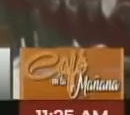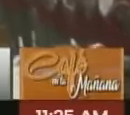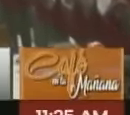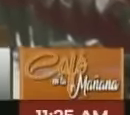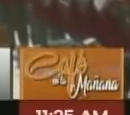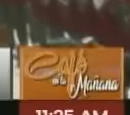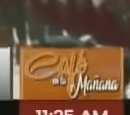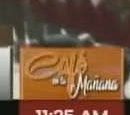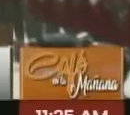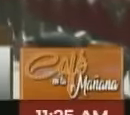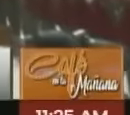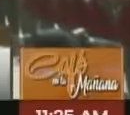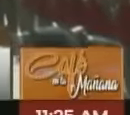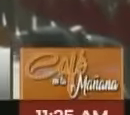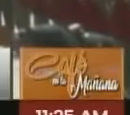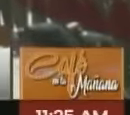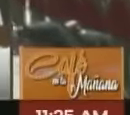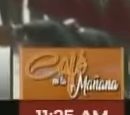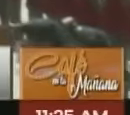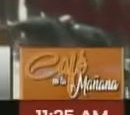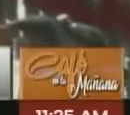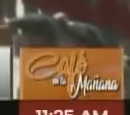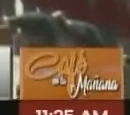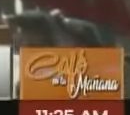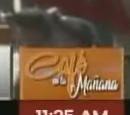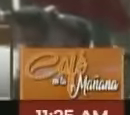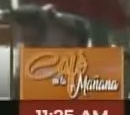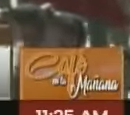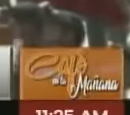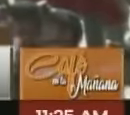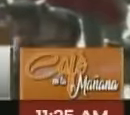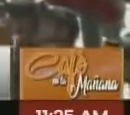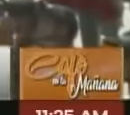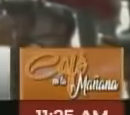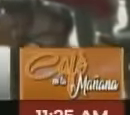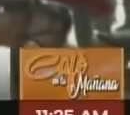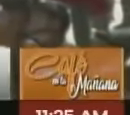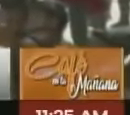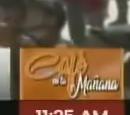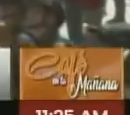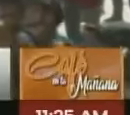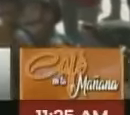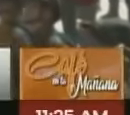los galpones de Mariche, que buscaron de quemarlo nuevamente.